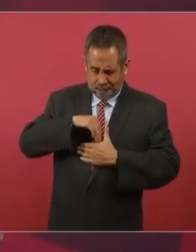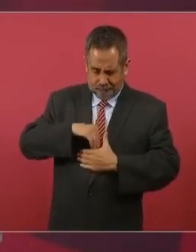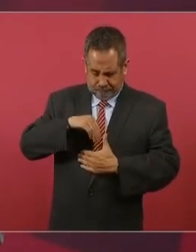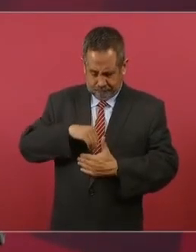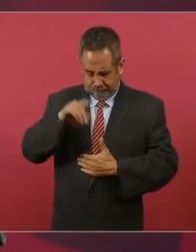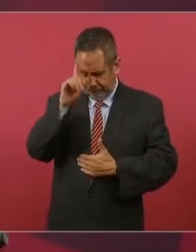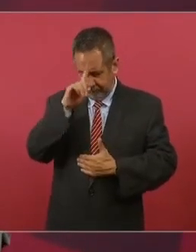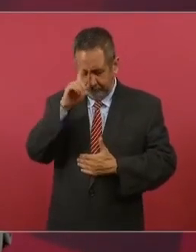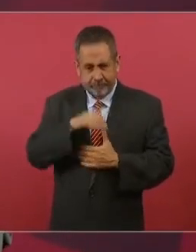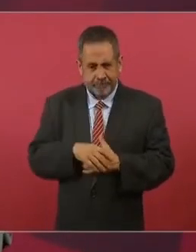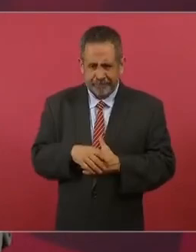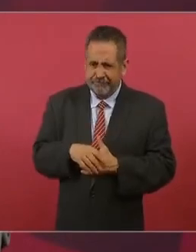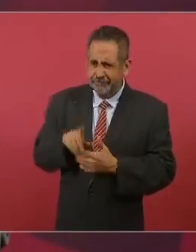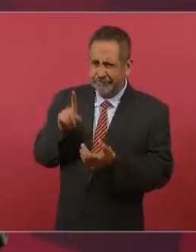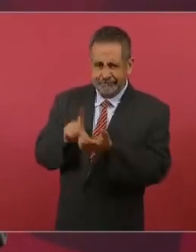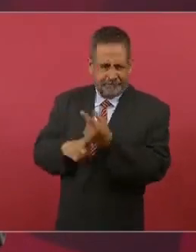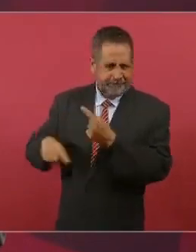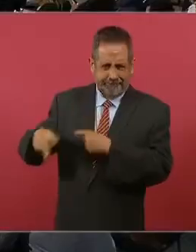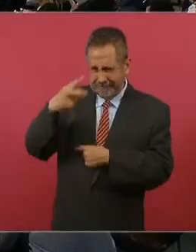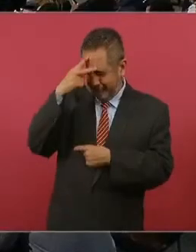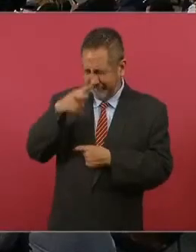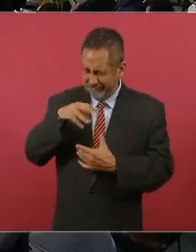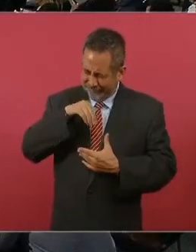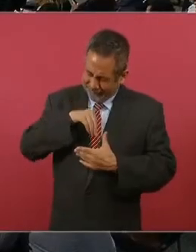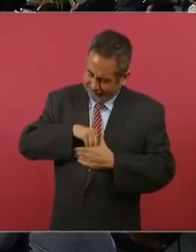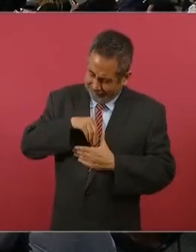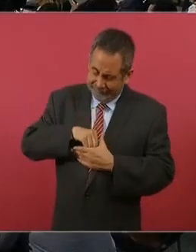el México profundo,